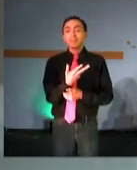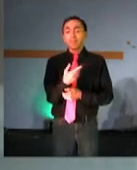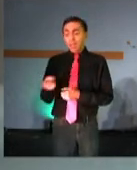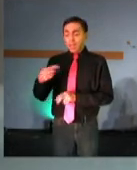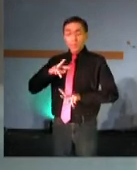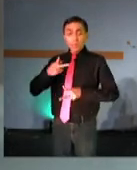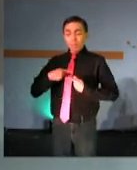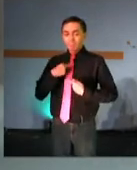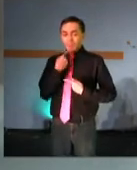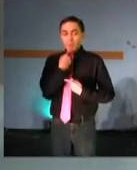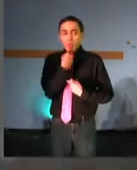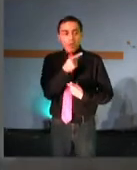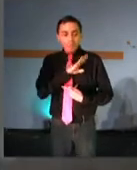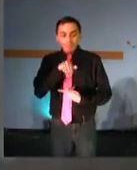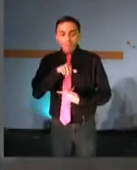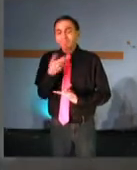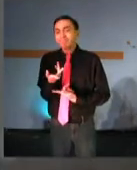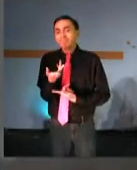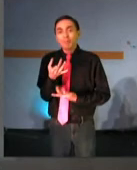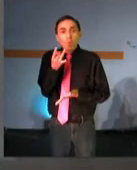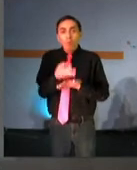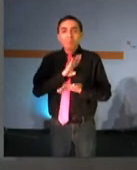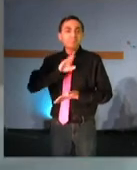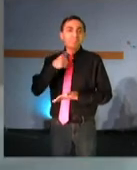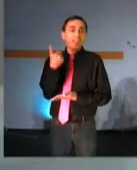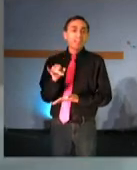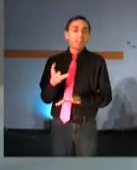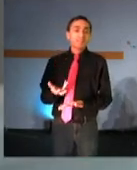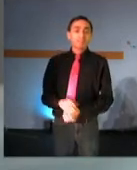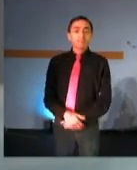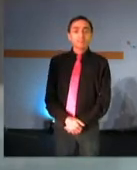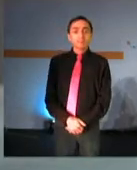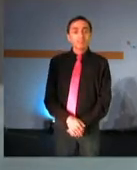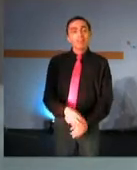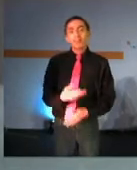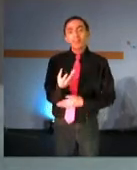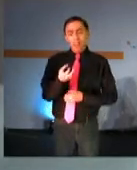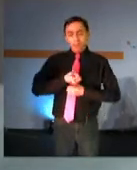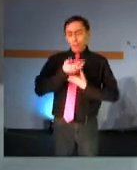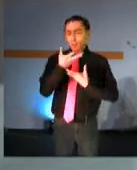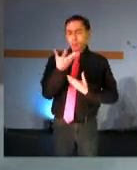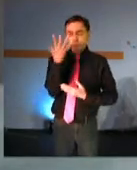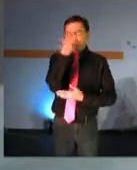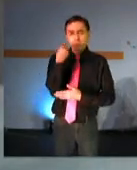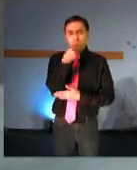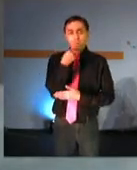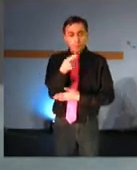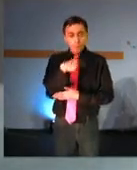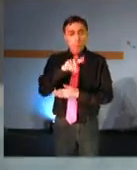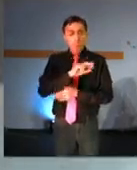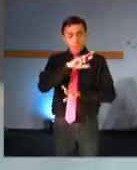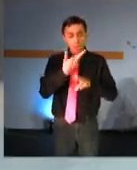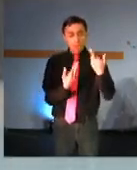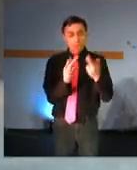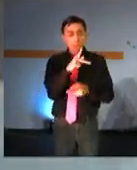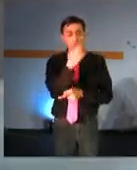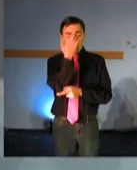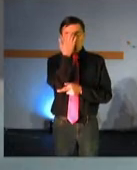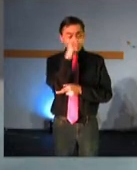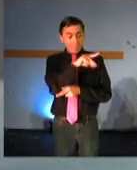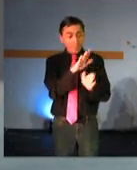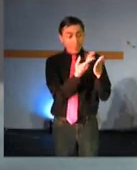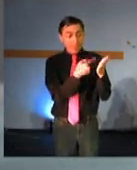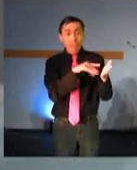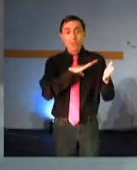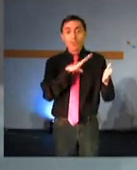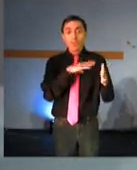morir, simplemente murieron. Que es un hermosísimo poema. Conozcan la historia de la Revolución Sandinista en libros como este,